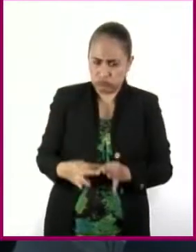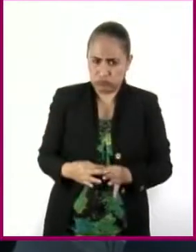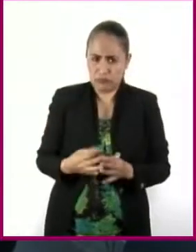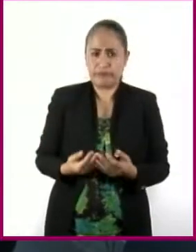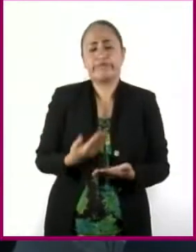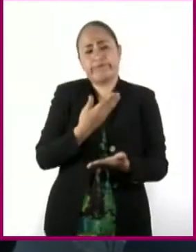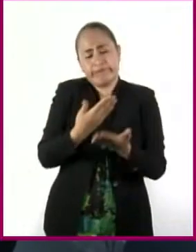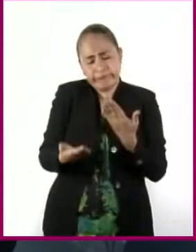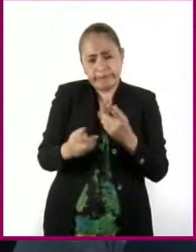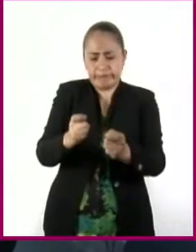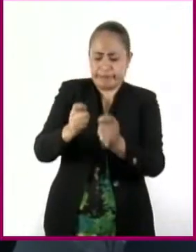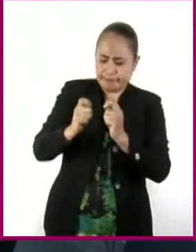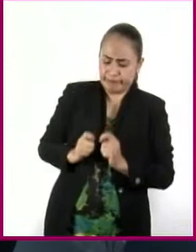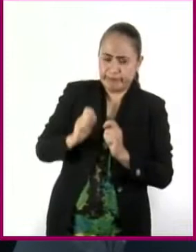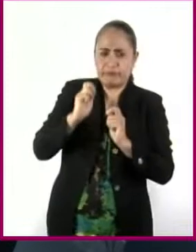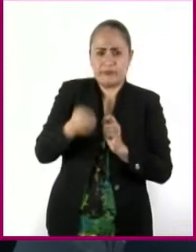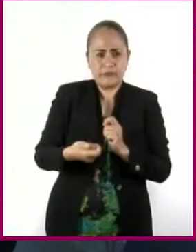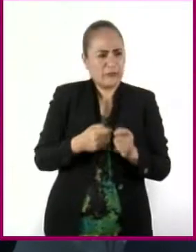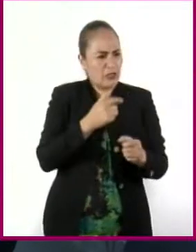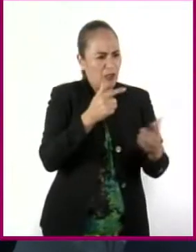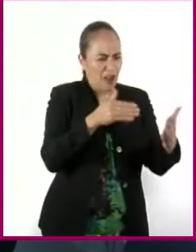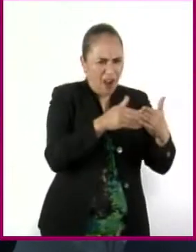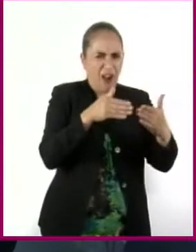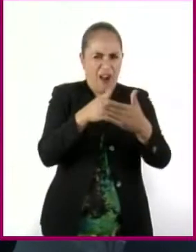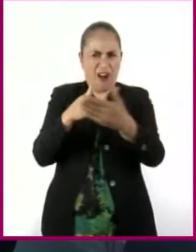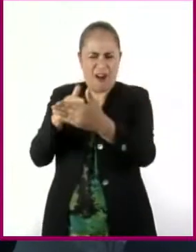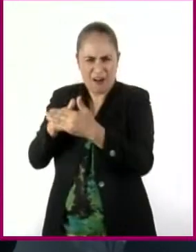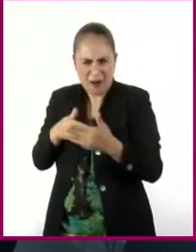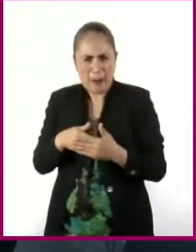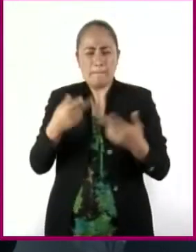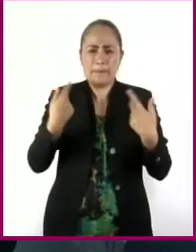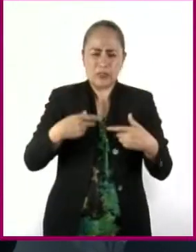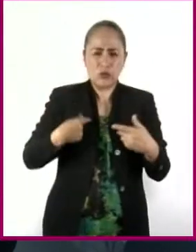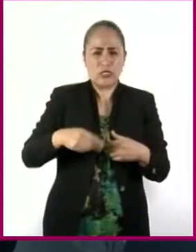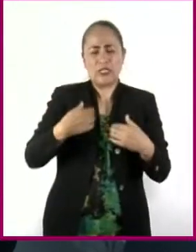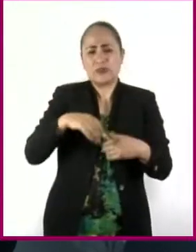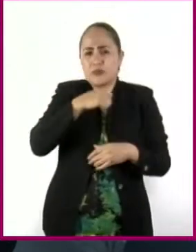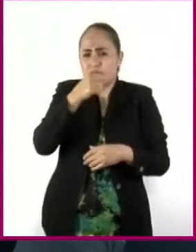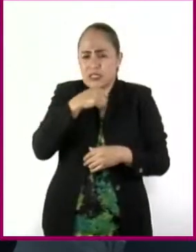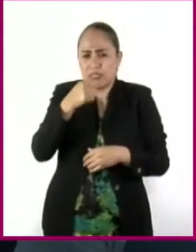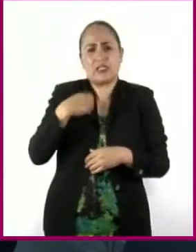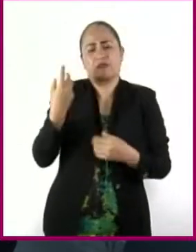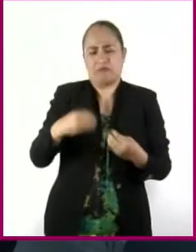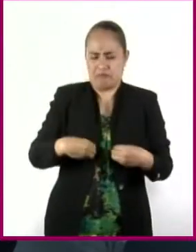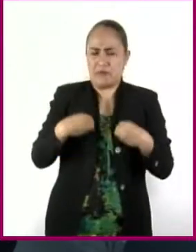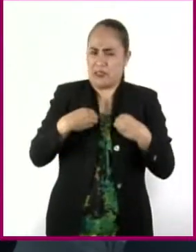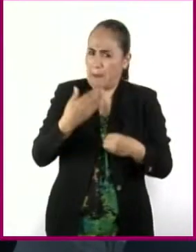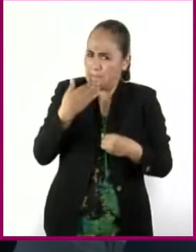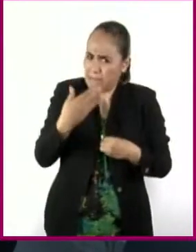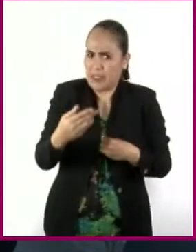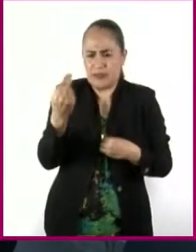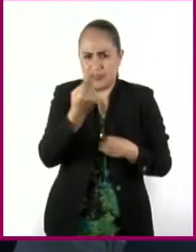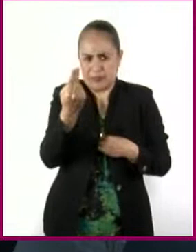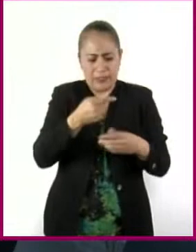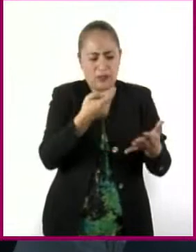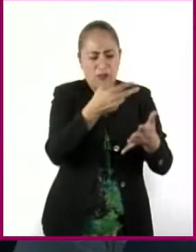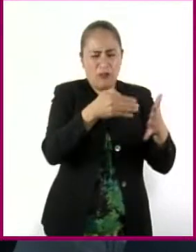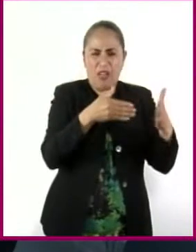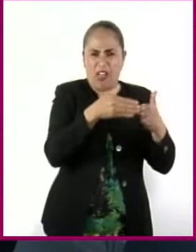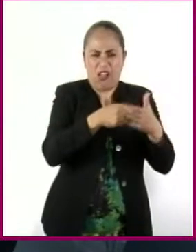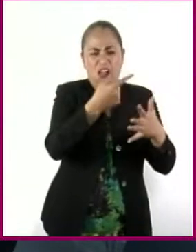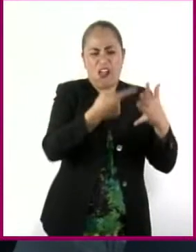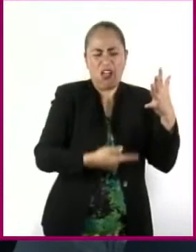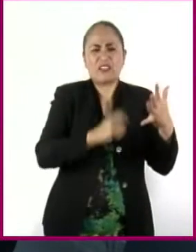ahora nuestra misión es identificar estos retos para que las personas mayores tengan una vida digna. Así es. Solo recuerden